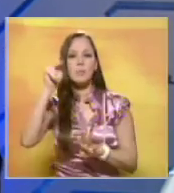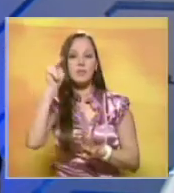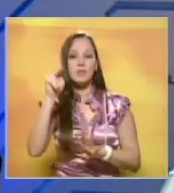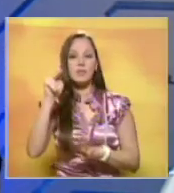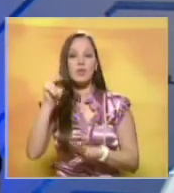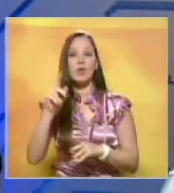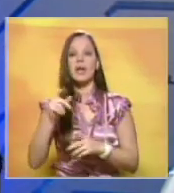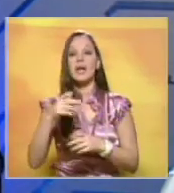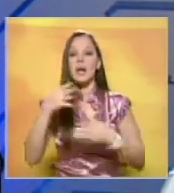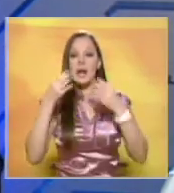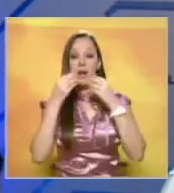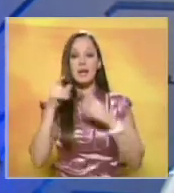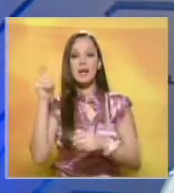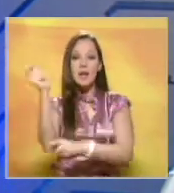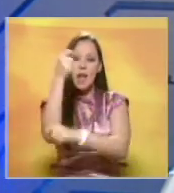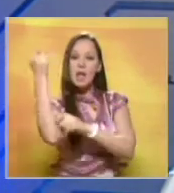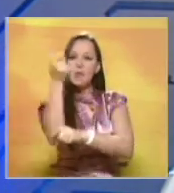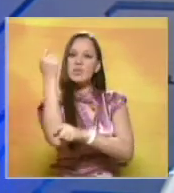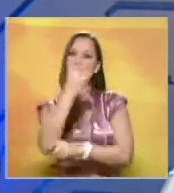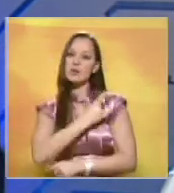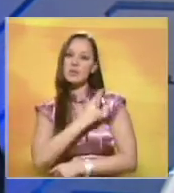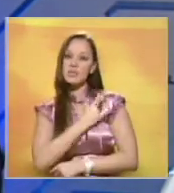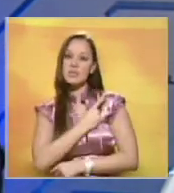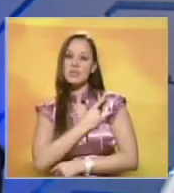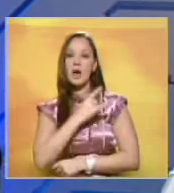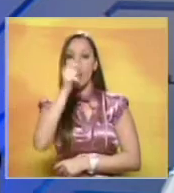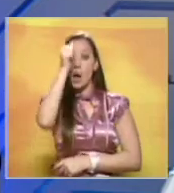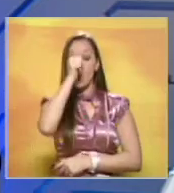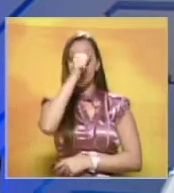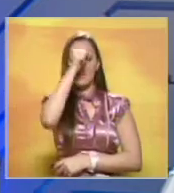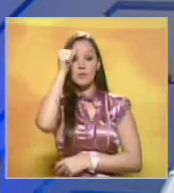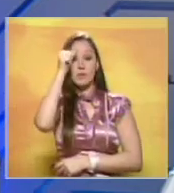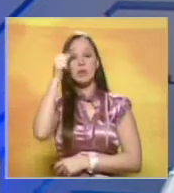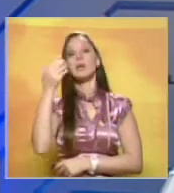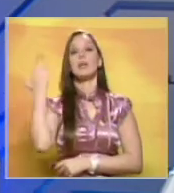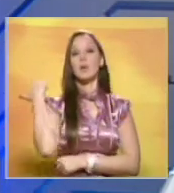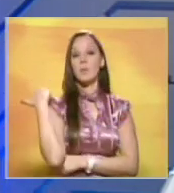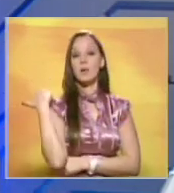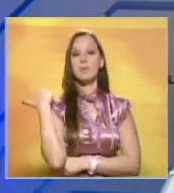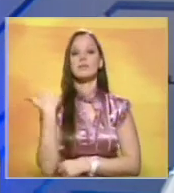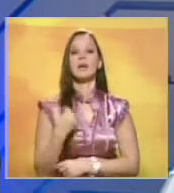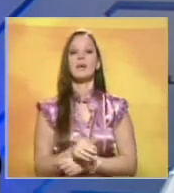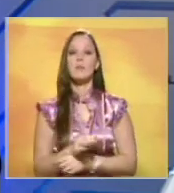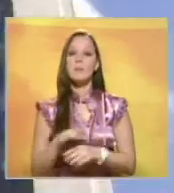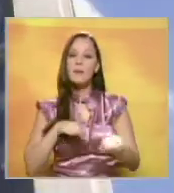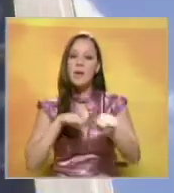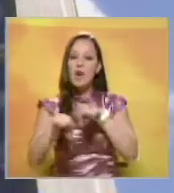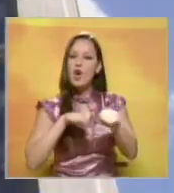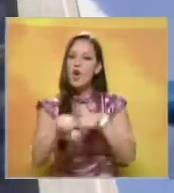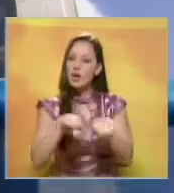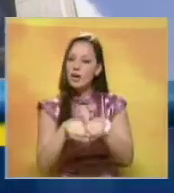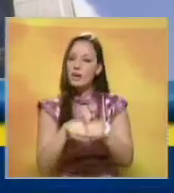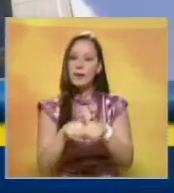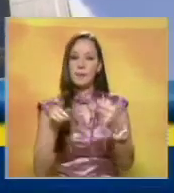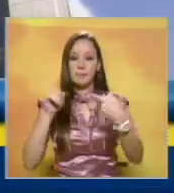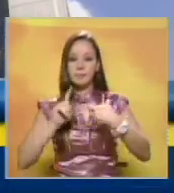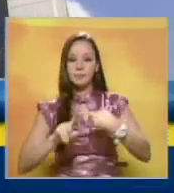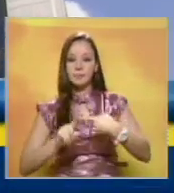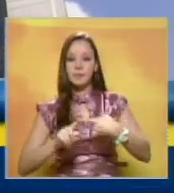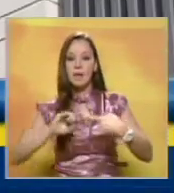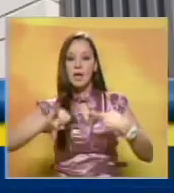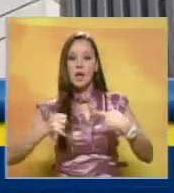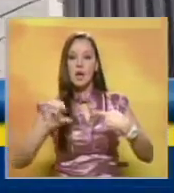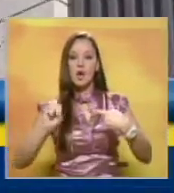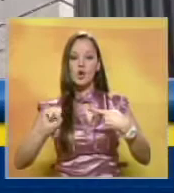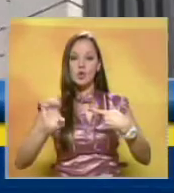Experimental de los Llanos, Ezequiel Zamora, hecho ocurrido este domingo en la urbanización Manuel Manrique del estado Cojedes. Las víctimas fueron identificadas como